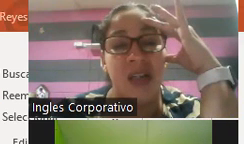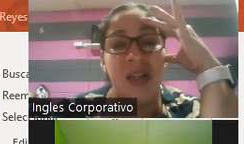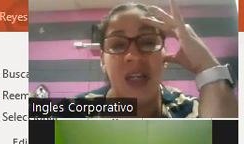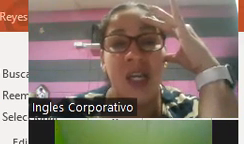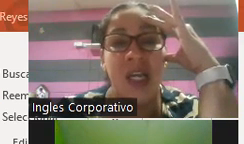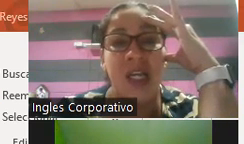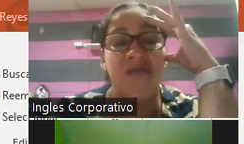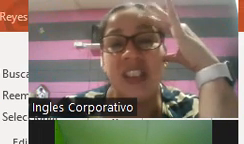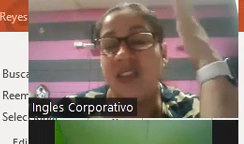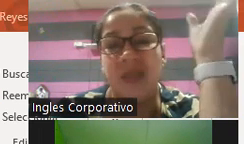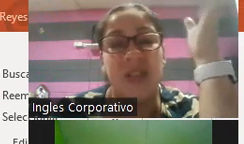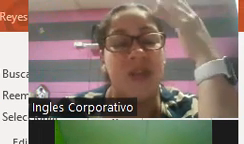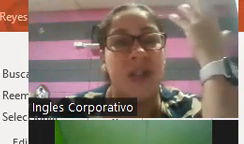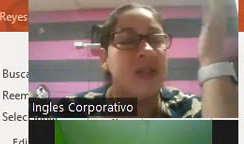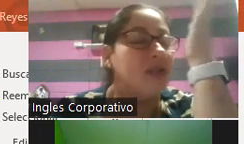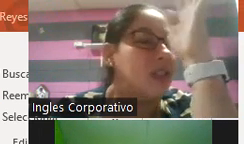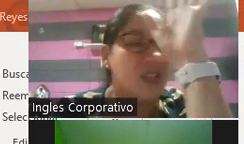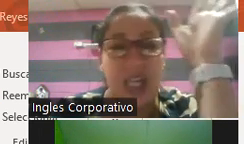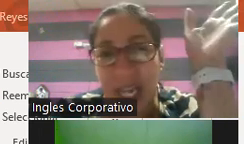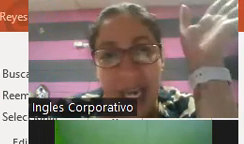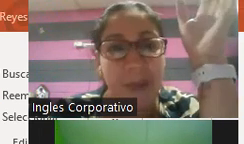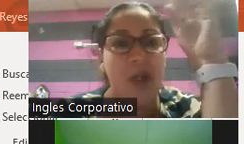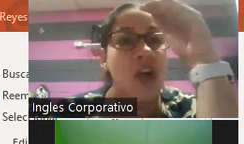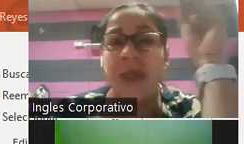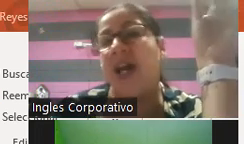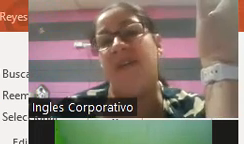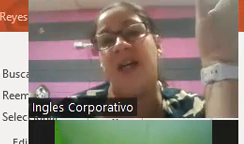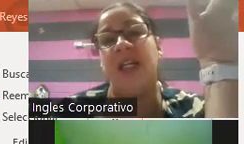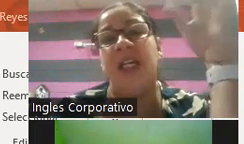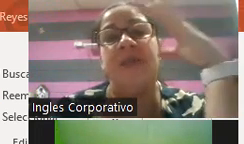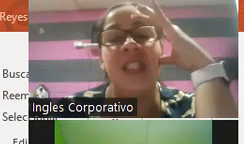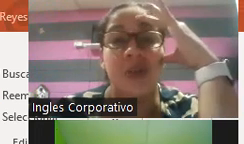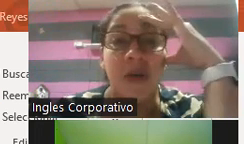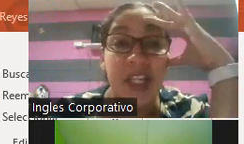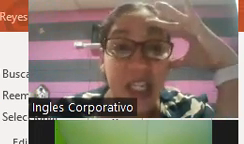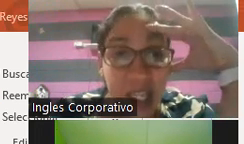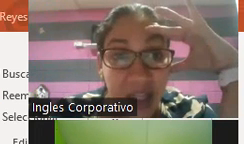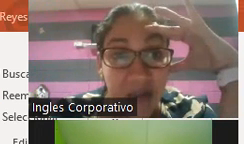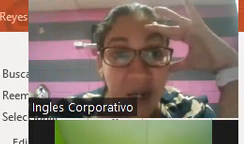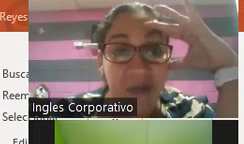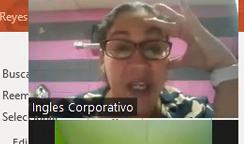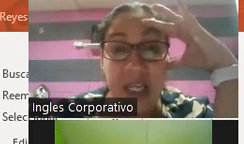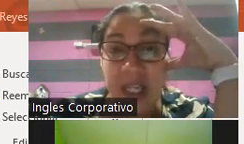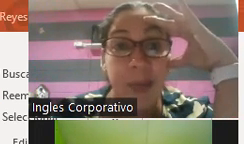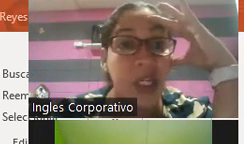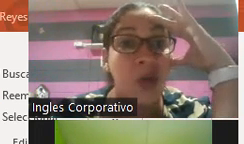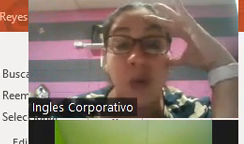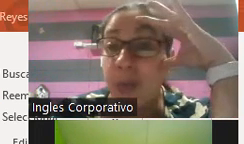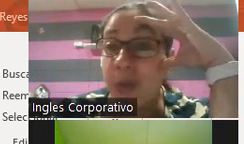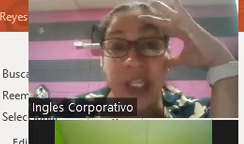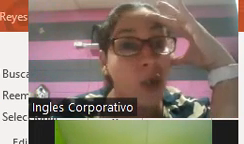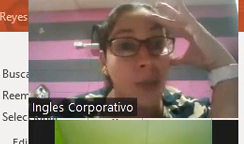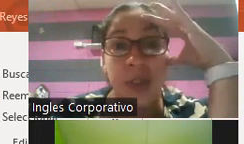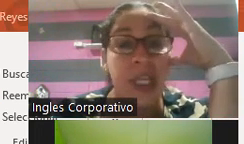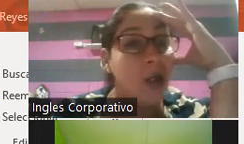el el el window no el software no sé qué era pero no me dejaba miren yo afligida afligida porque no